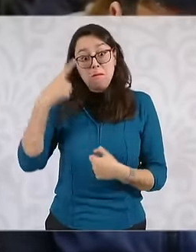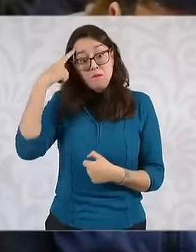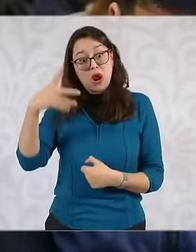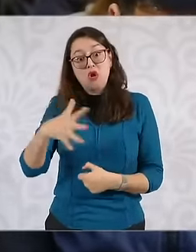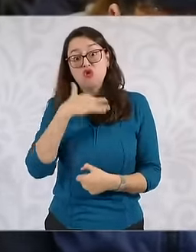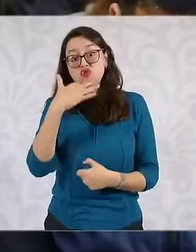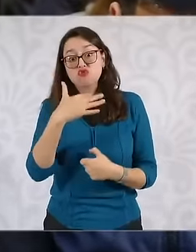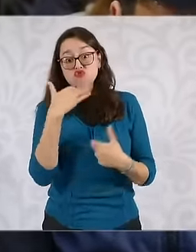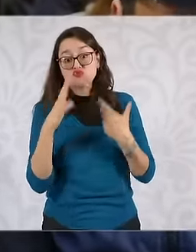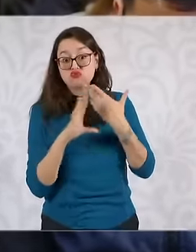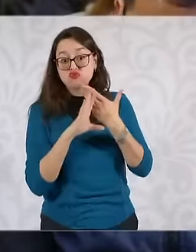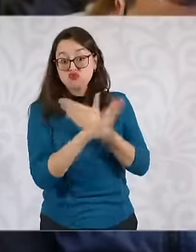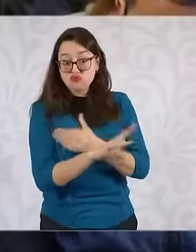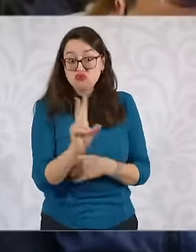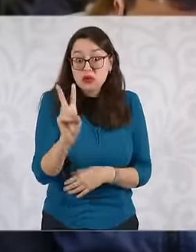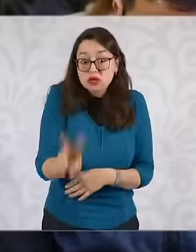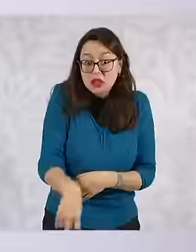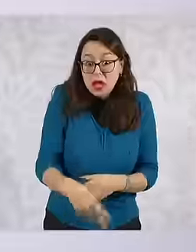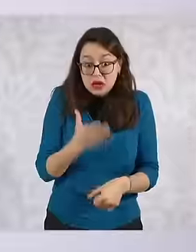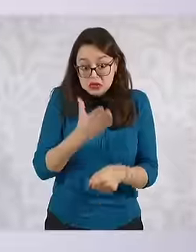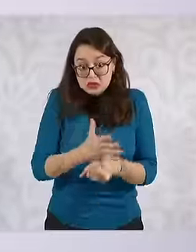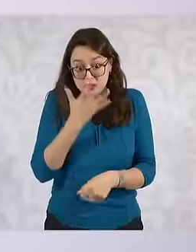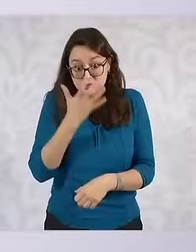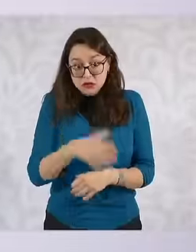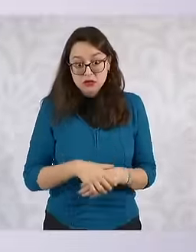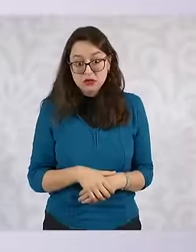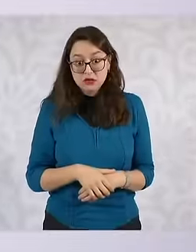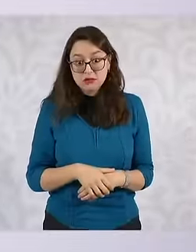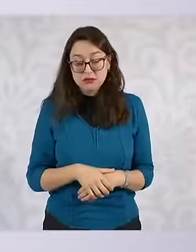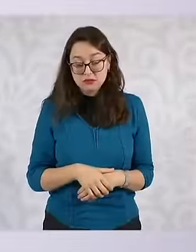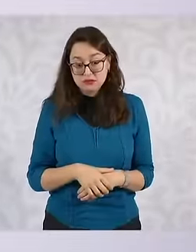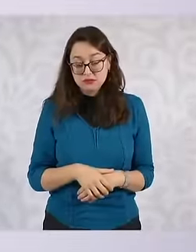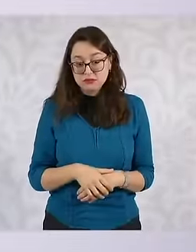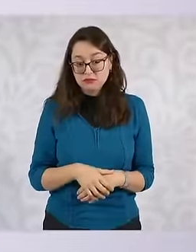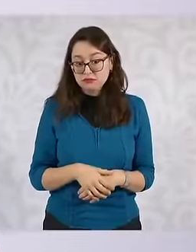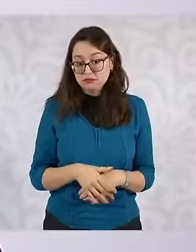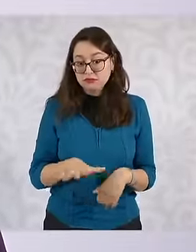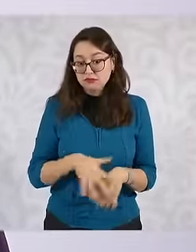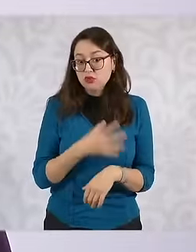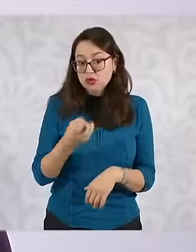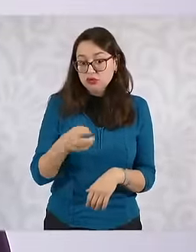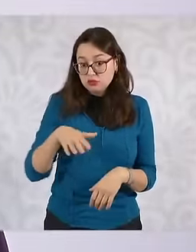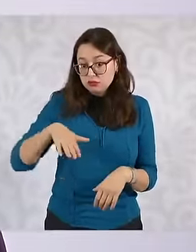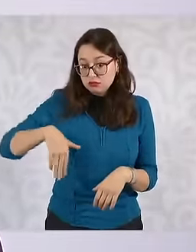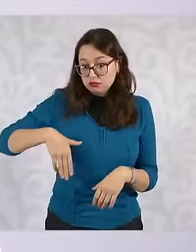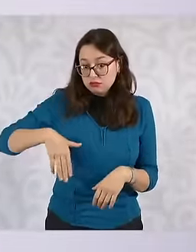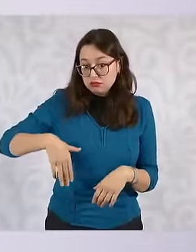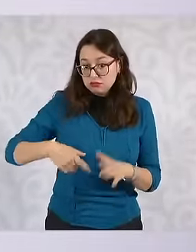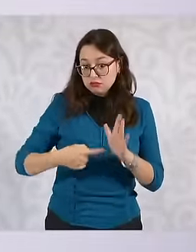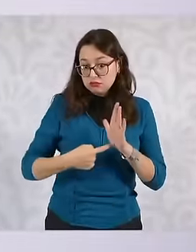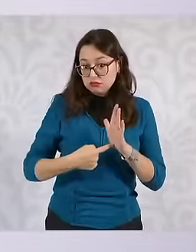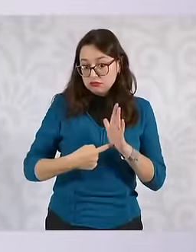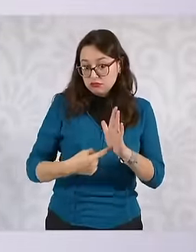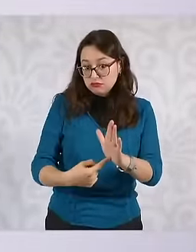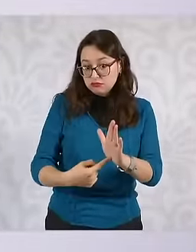la corrupción y la impunidad. Pues ya presentamos hoy a la